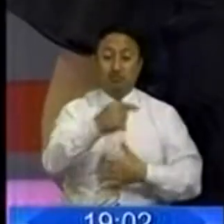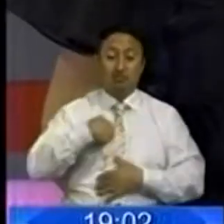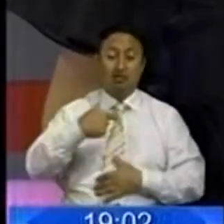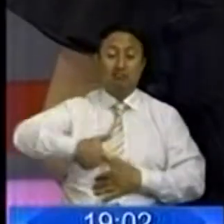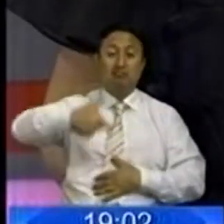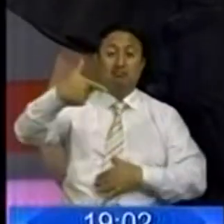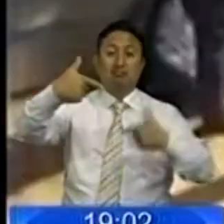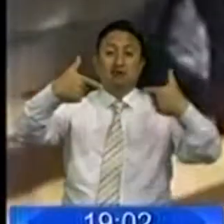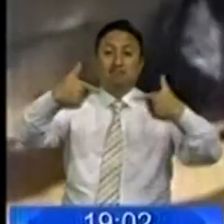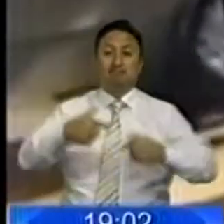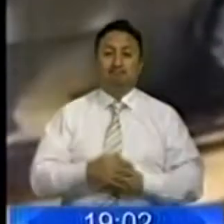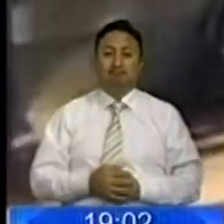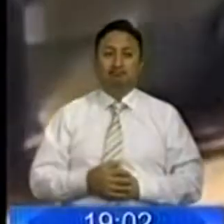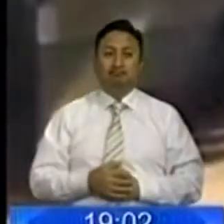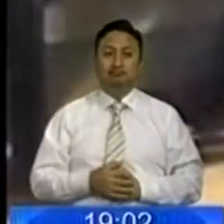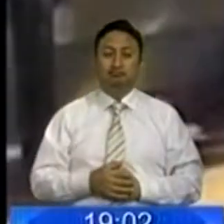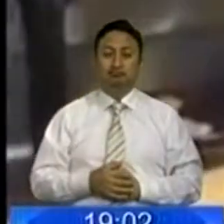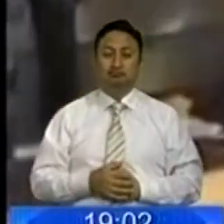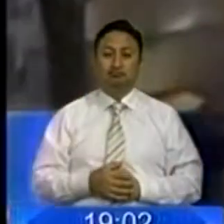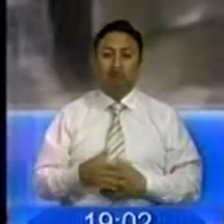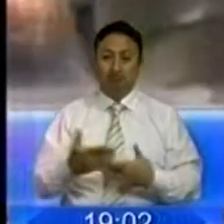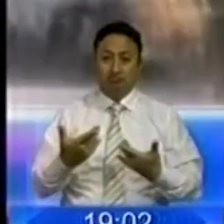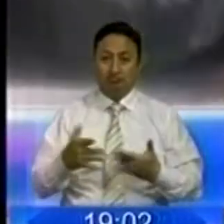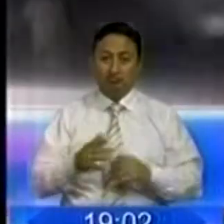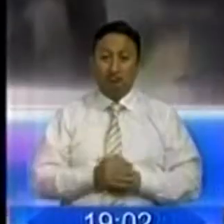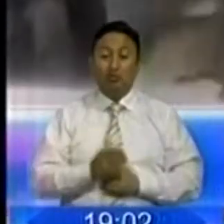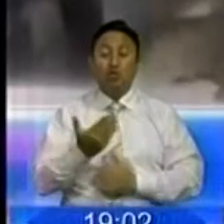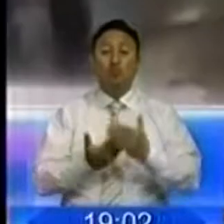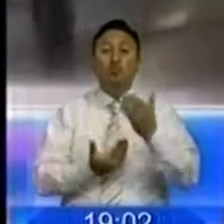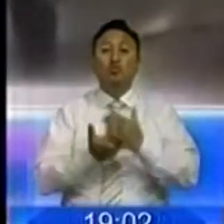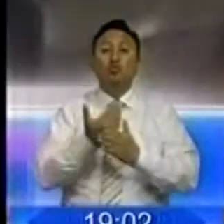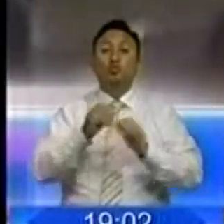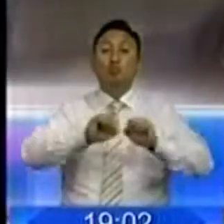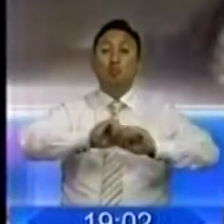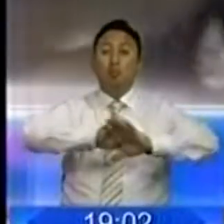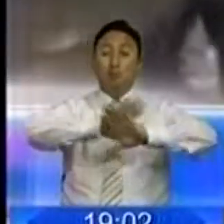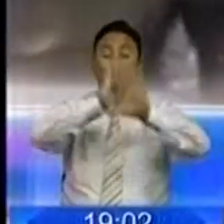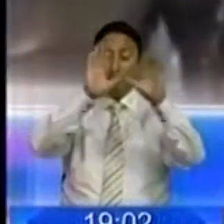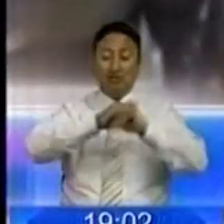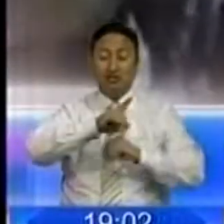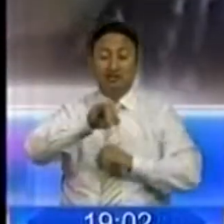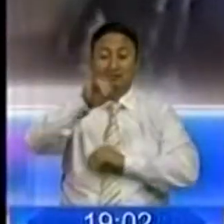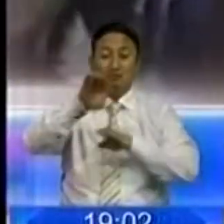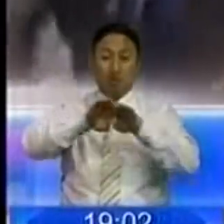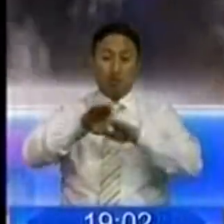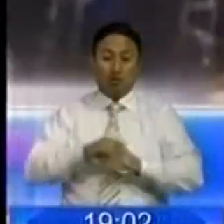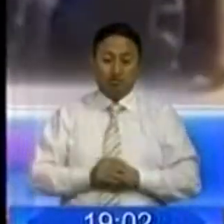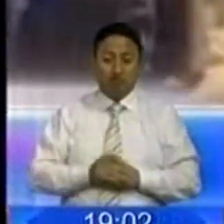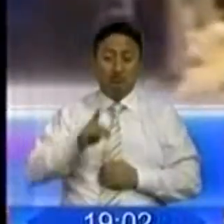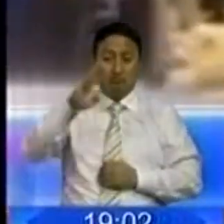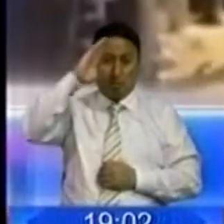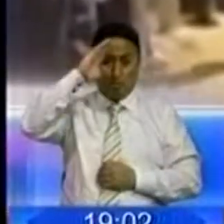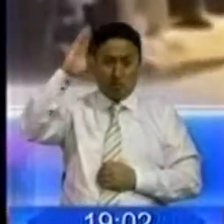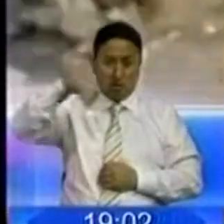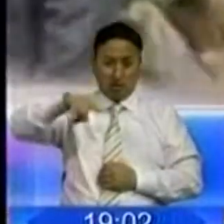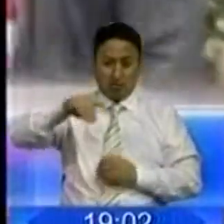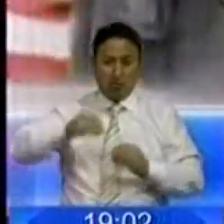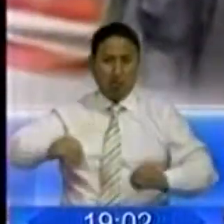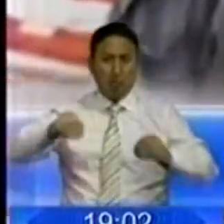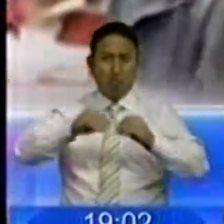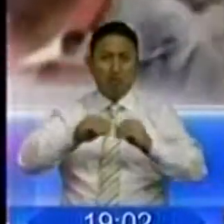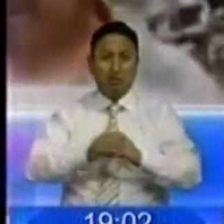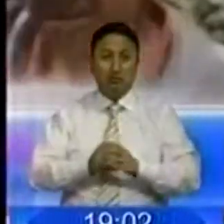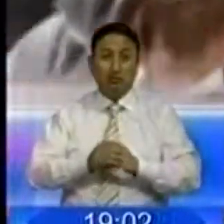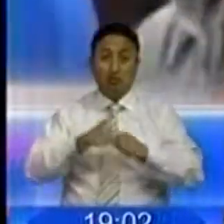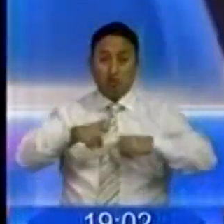fuego a raíz del operativo denominado nuevo amanecer en buenos aires en la provincia de imbabura la policía en garcía ha reforzado los ingresos a